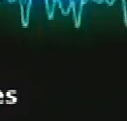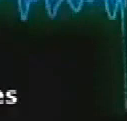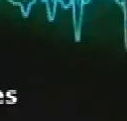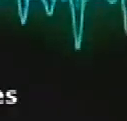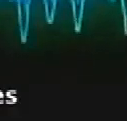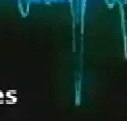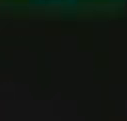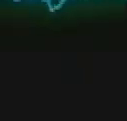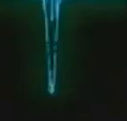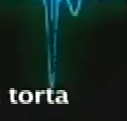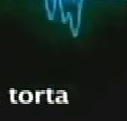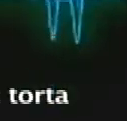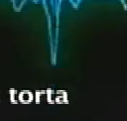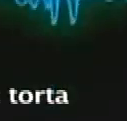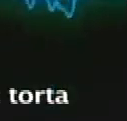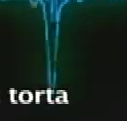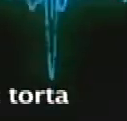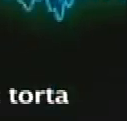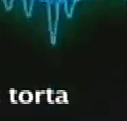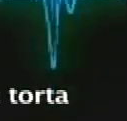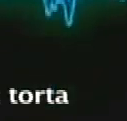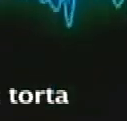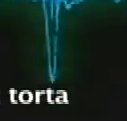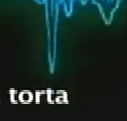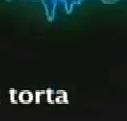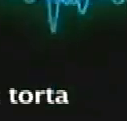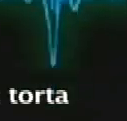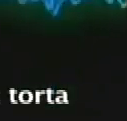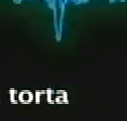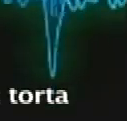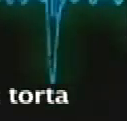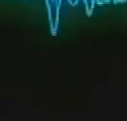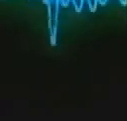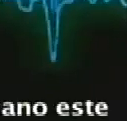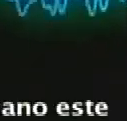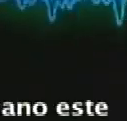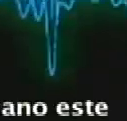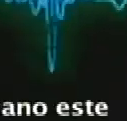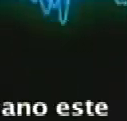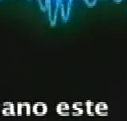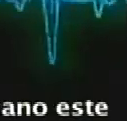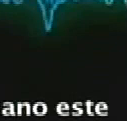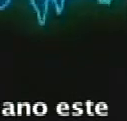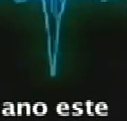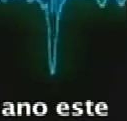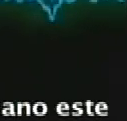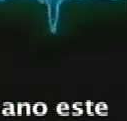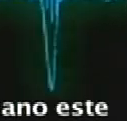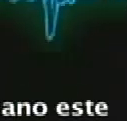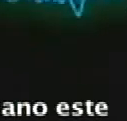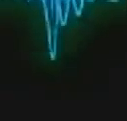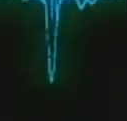comunicaciones con tu equipo. Desplegada la torta y cámara calibrada. Hermano,